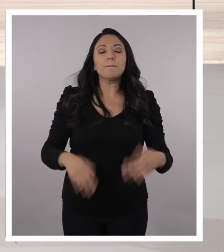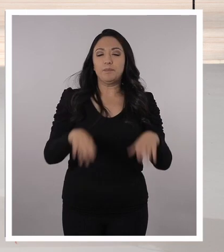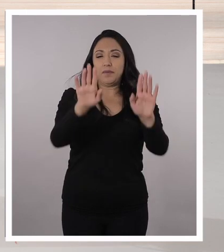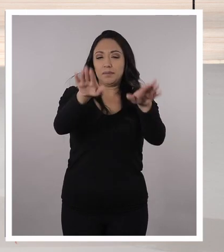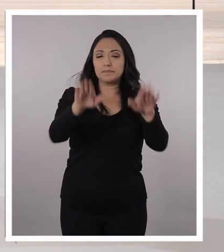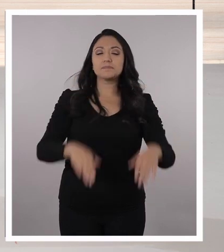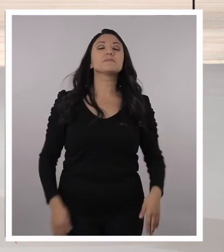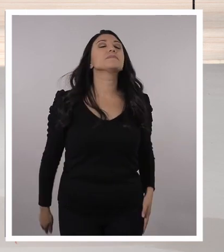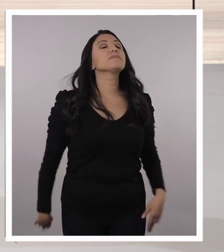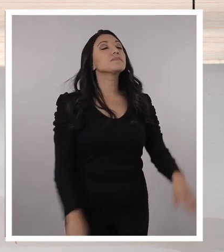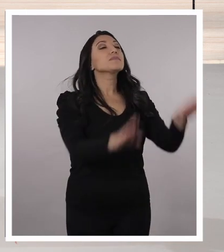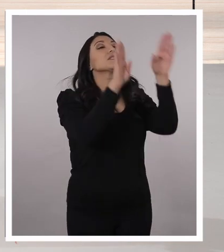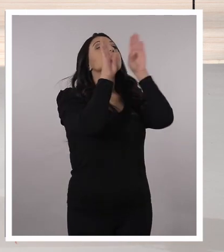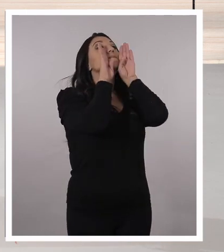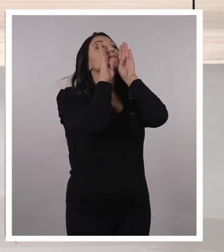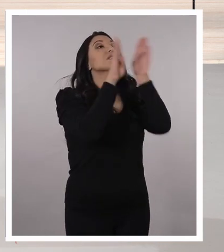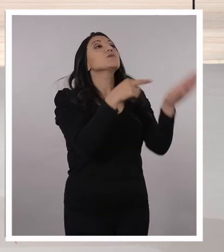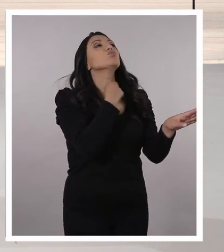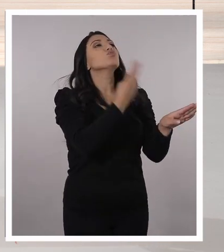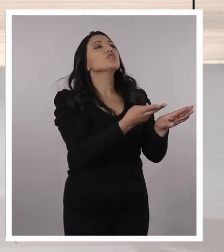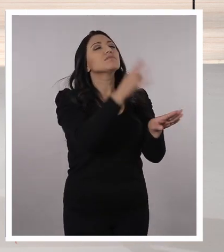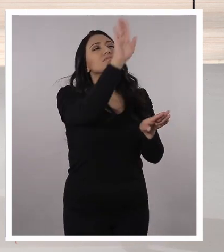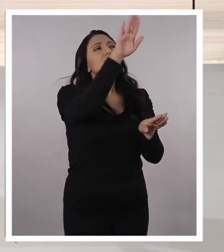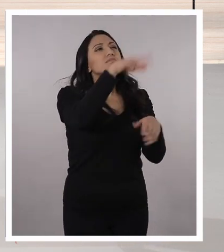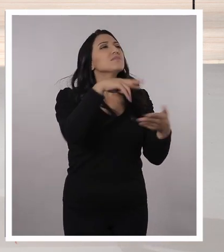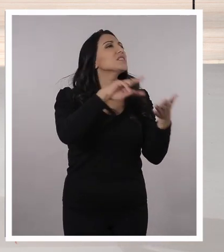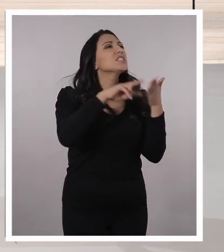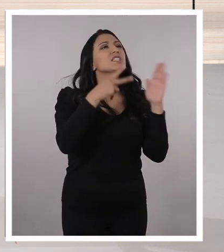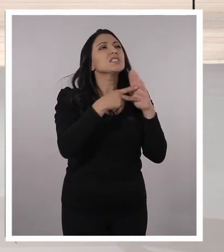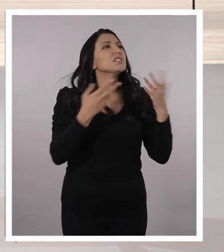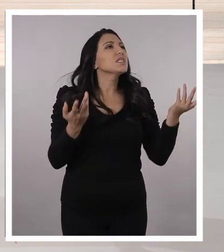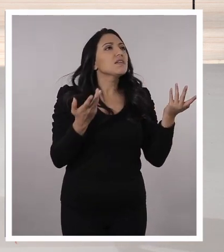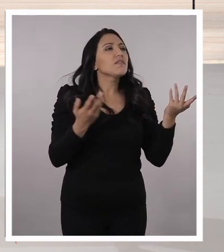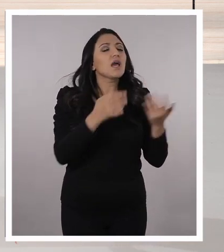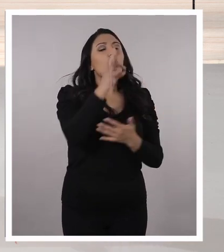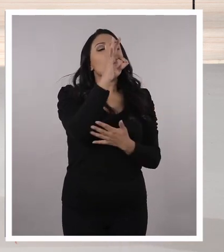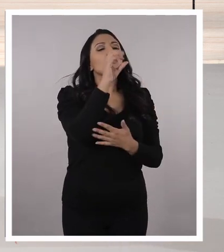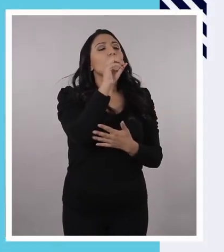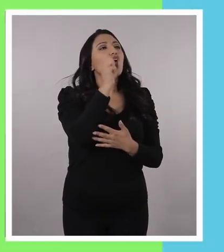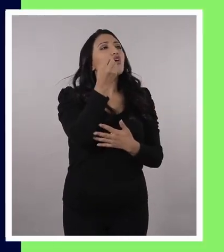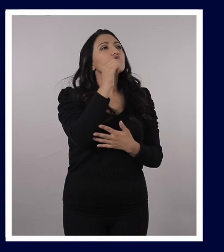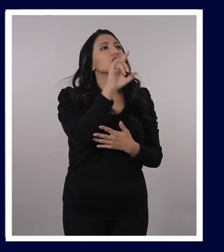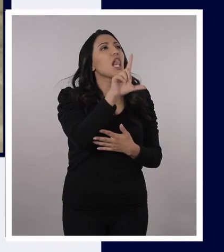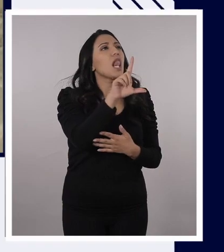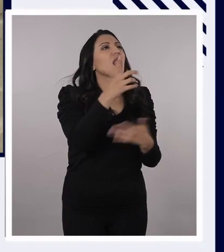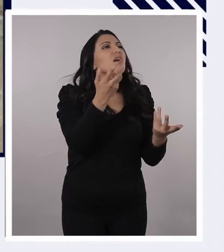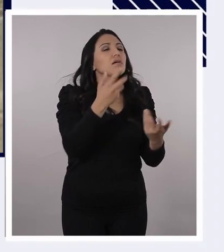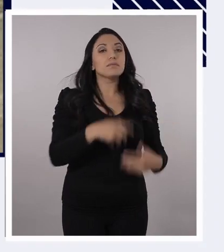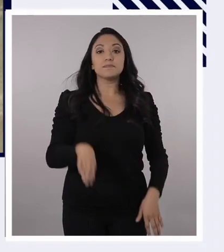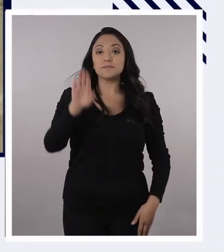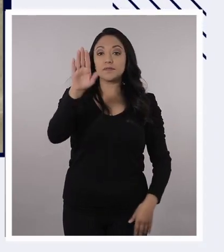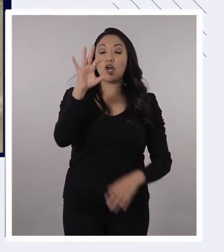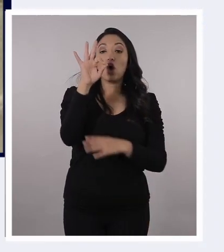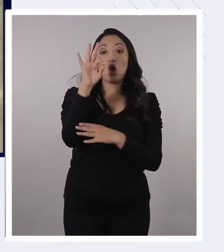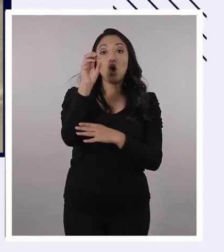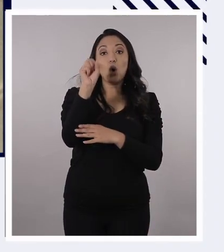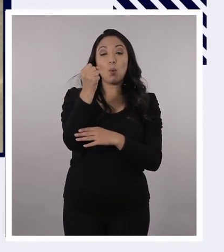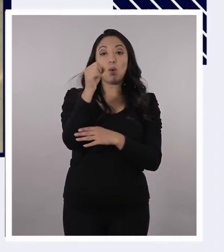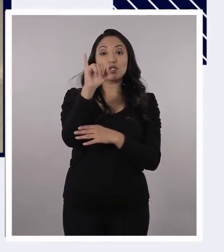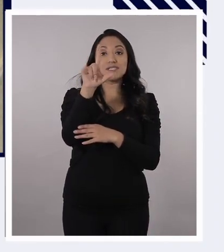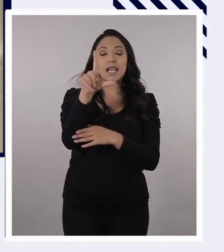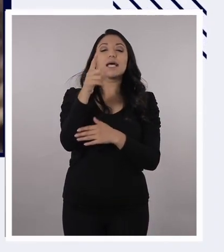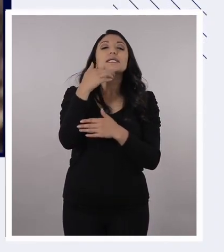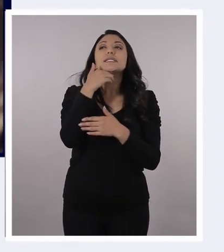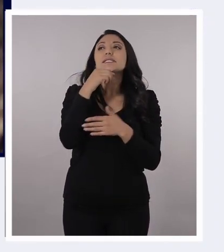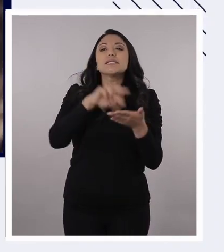pregunto, profe. Webster, por favor, ¿me puedes decir qué es un fósil? Los fósiles son restos de organismos que